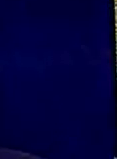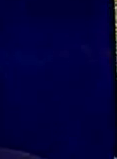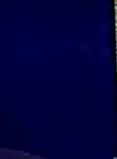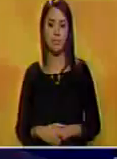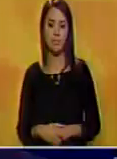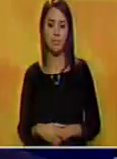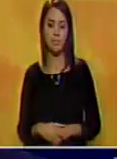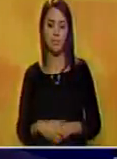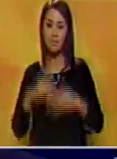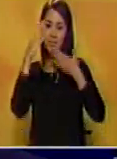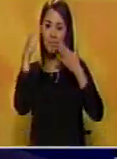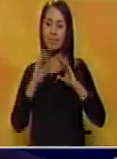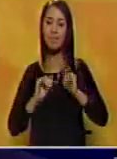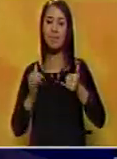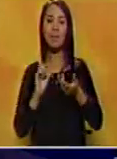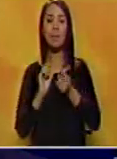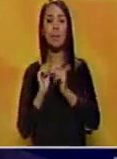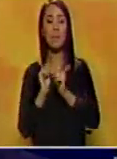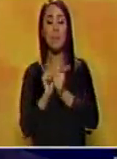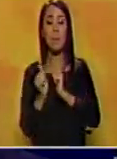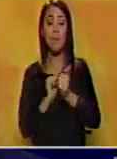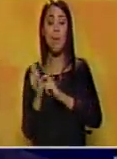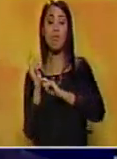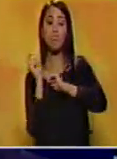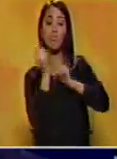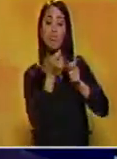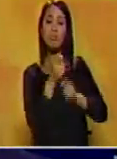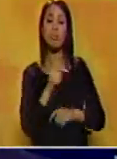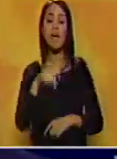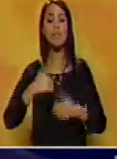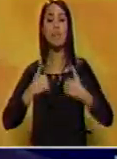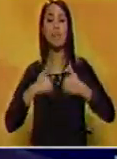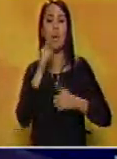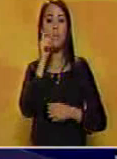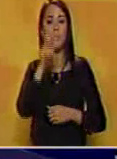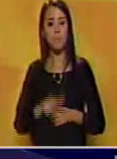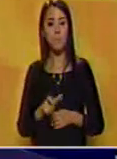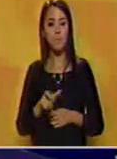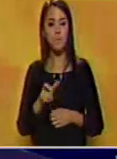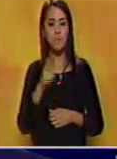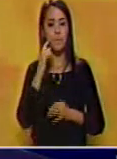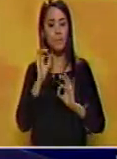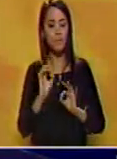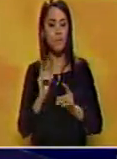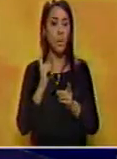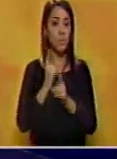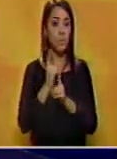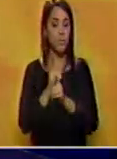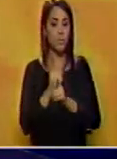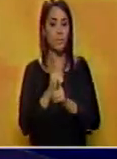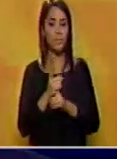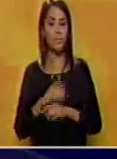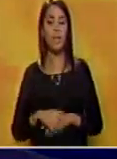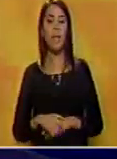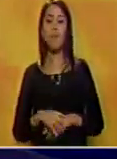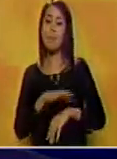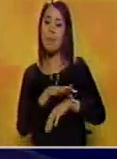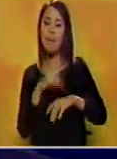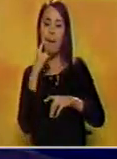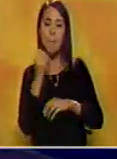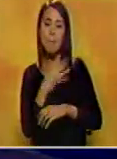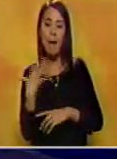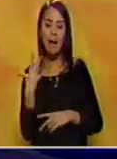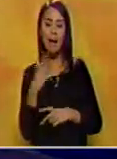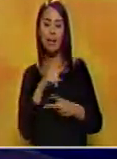Hola amigos, iniciamos los deportes con béisbol de Grandes Ligas porque este miércoles Yolmer Sánchez encaminó la remontada de los Medias Blancas de Chicago